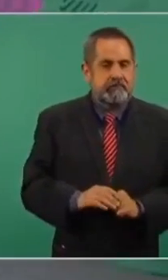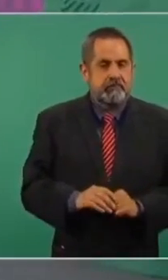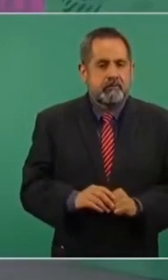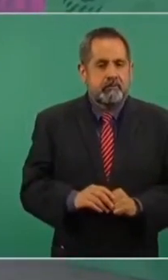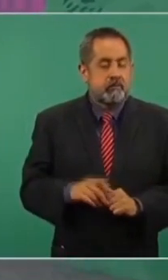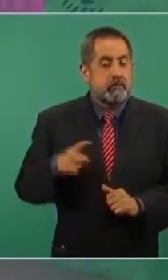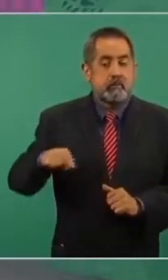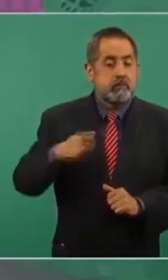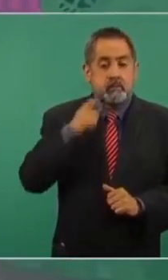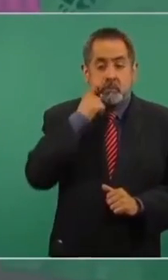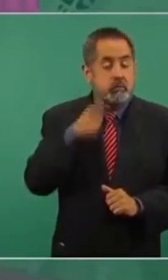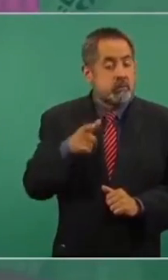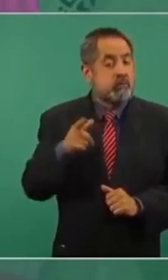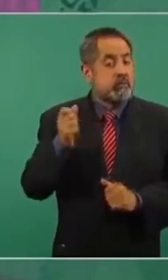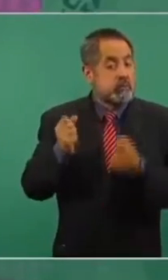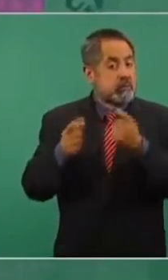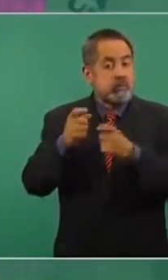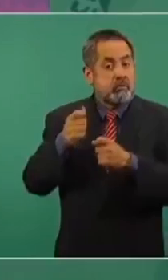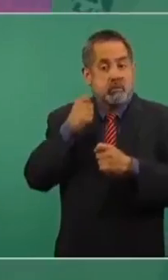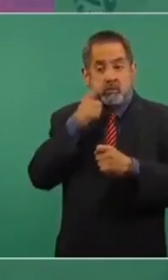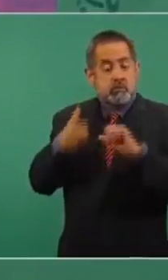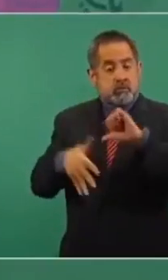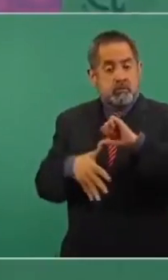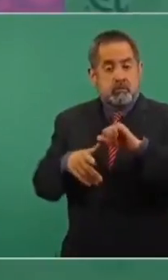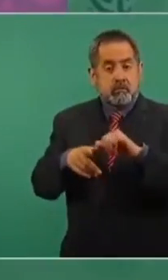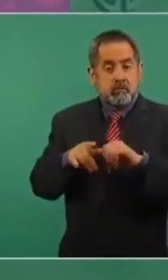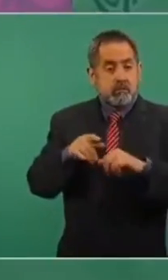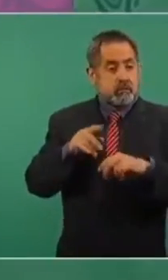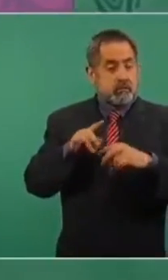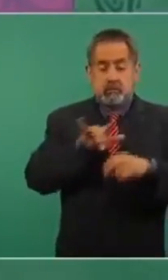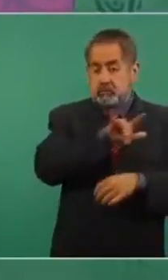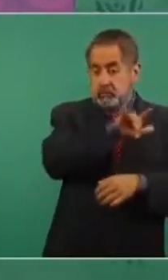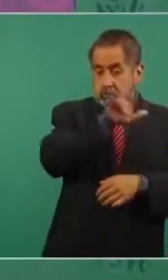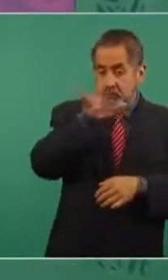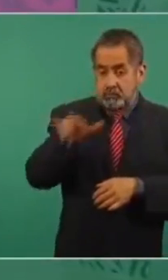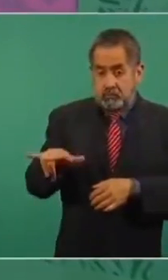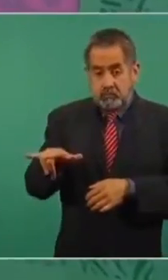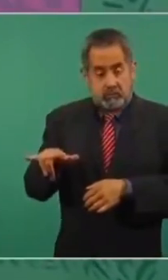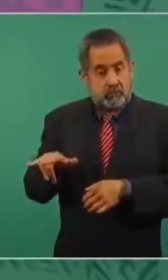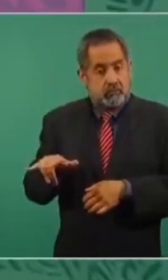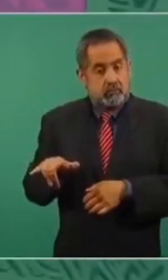No querían incluso que el avión